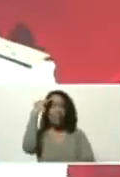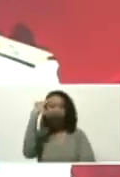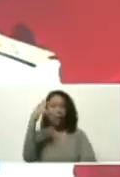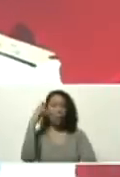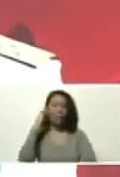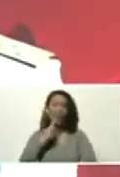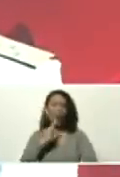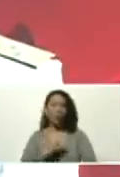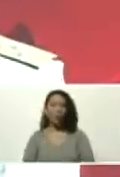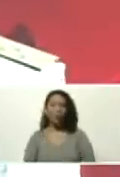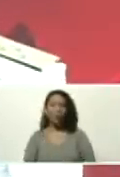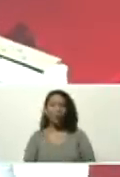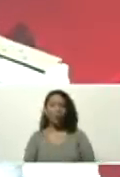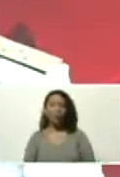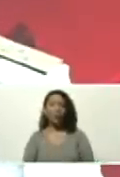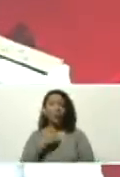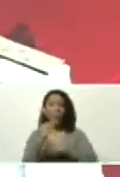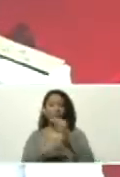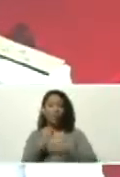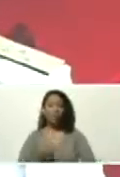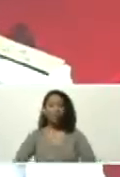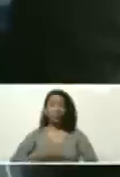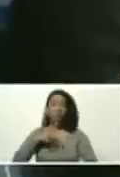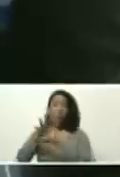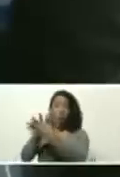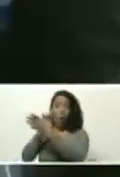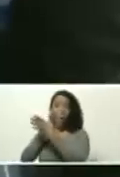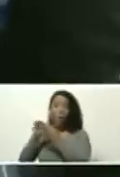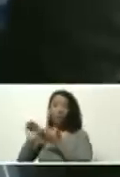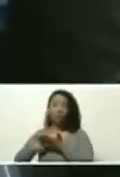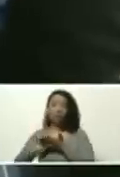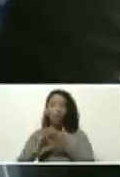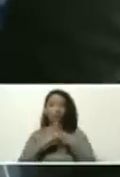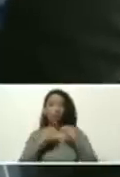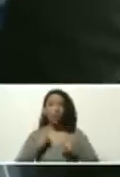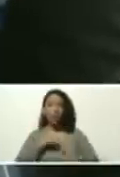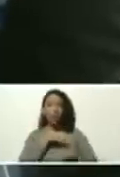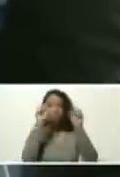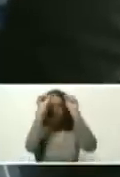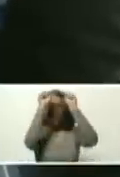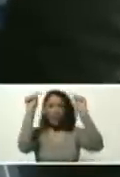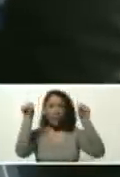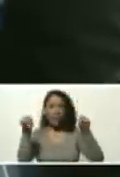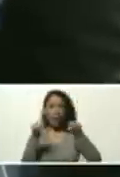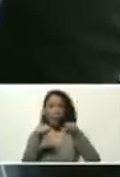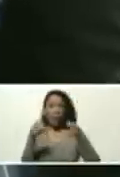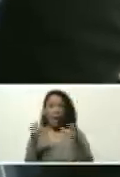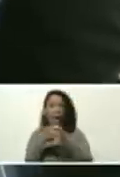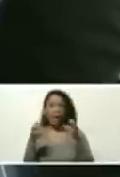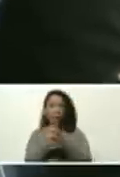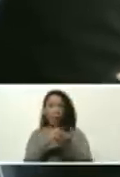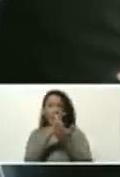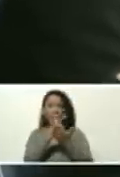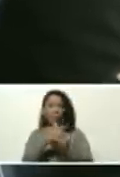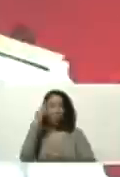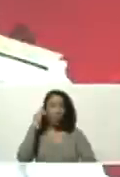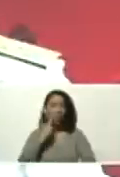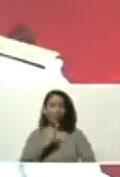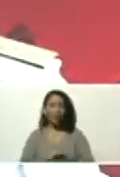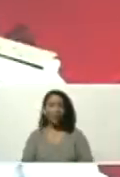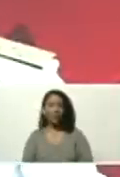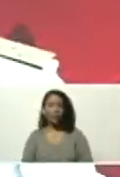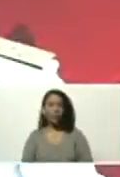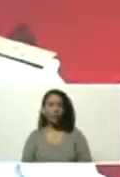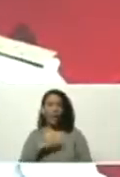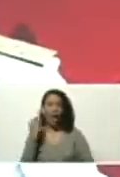bolivariano sirvió de inspiración para la recuperación de todos nuestros sistemas y equipos en la Armada Bolivariana, que